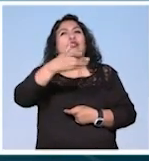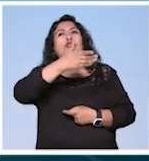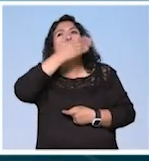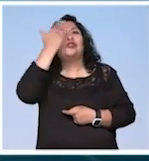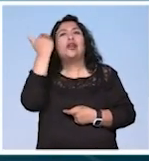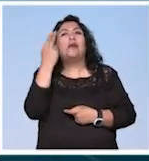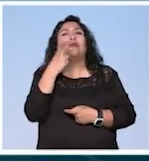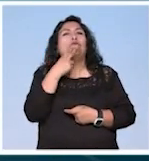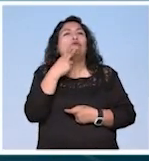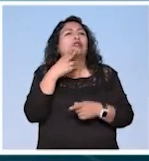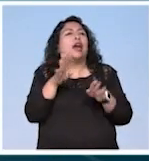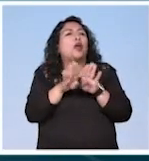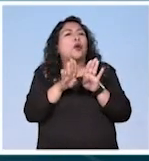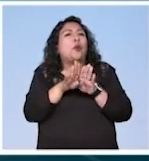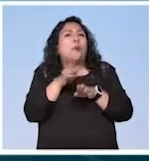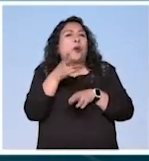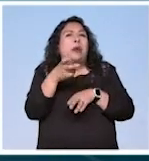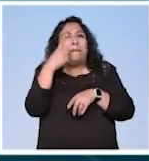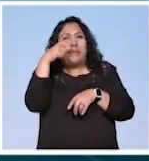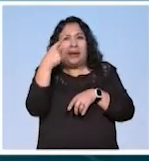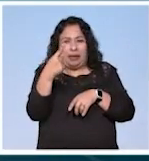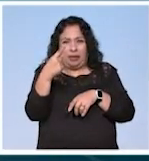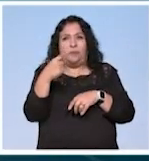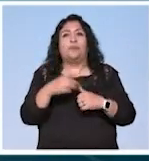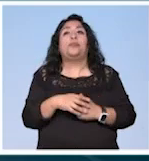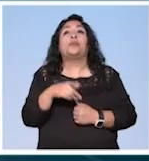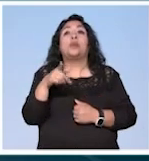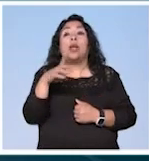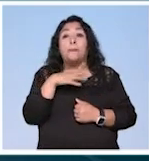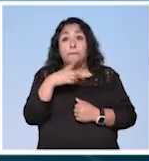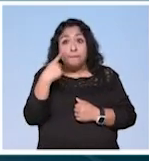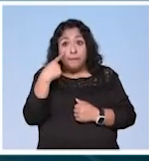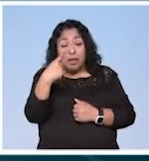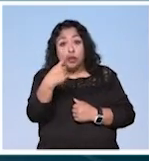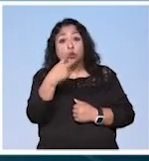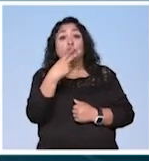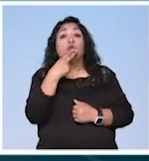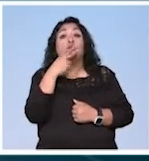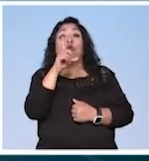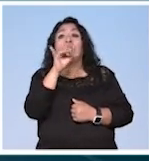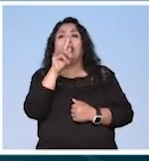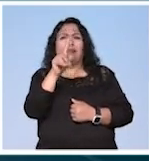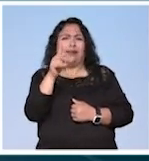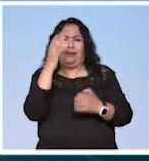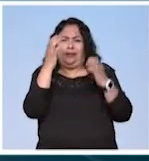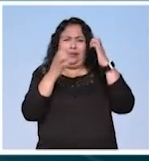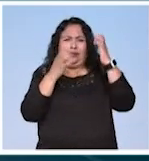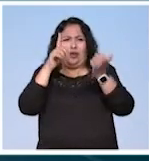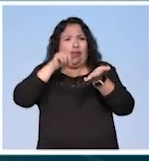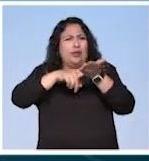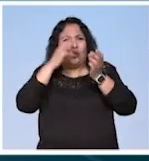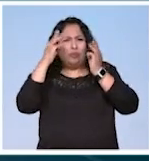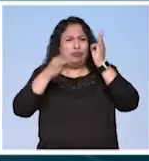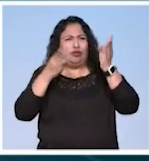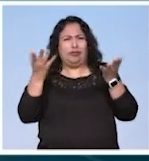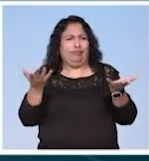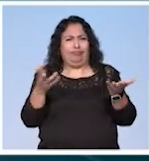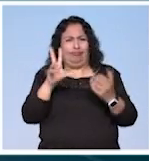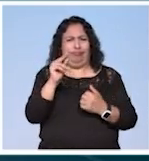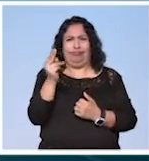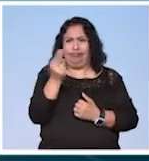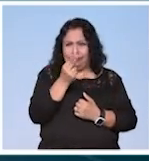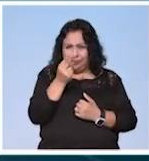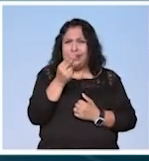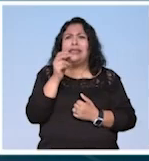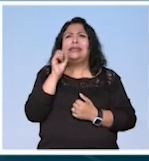manejar el medio Porque si estás si estás frente a una obra digital no la expongas en un espacio físico